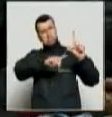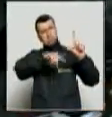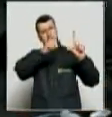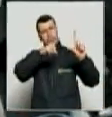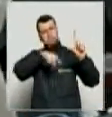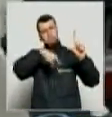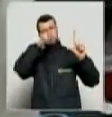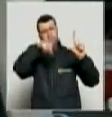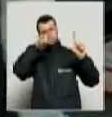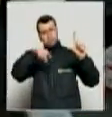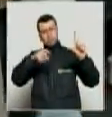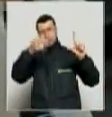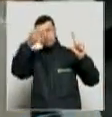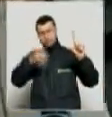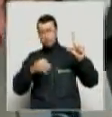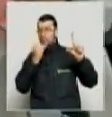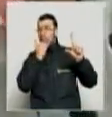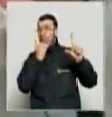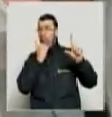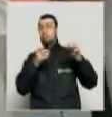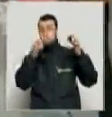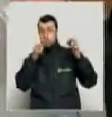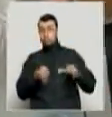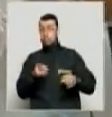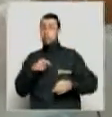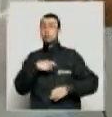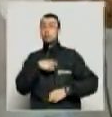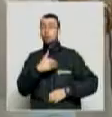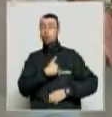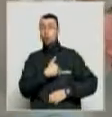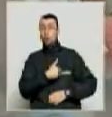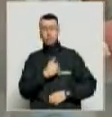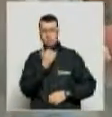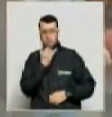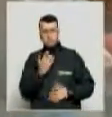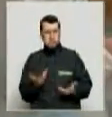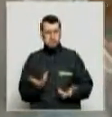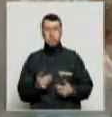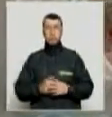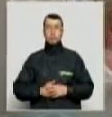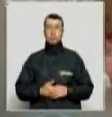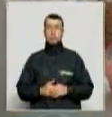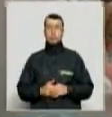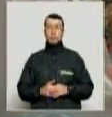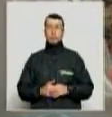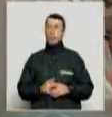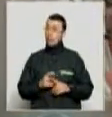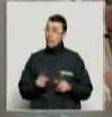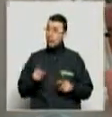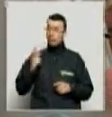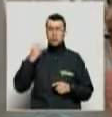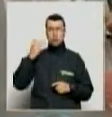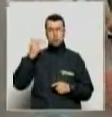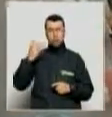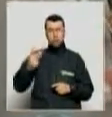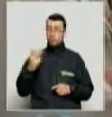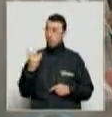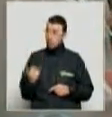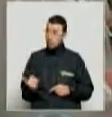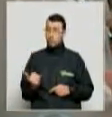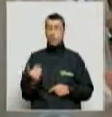directa y aproximada a lo que está el corazón de Fabián en este momento. Pero la historia clínica, el antecedente de